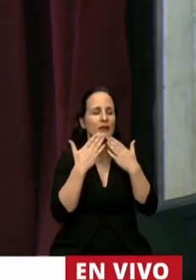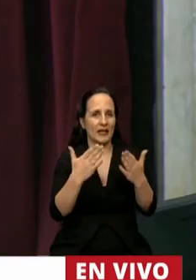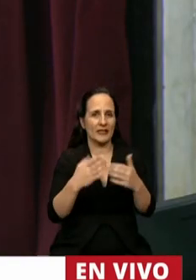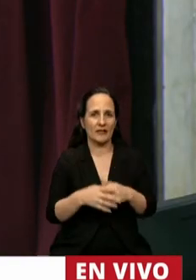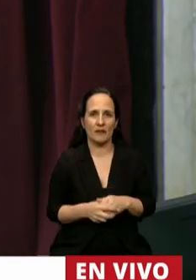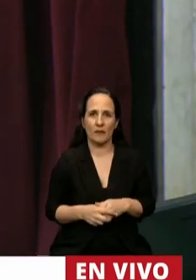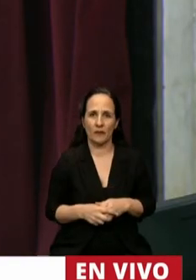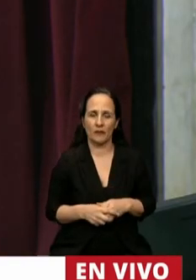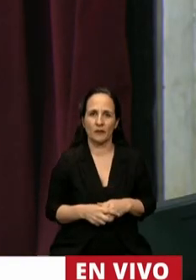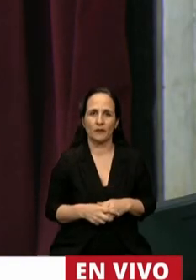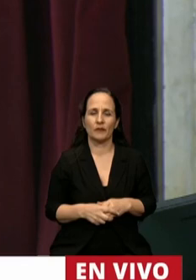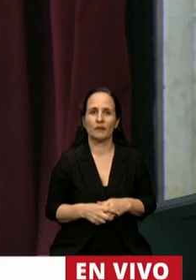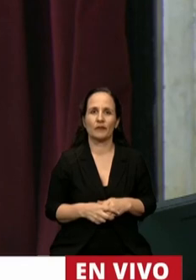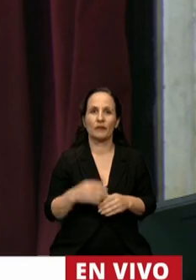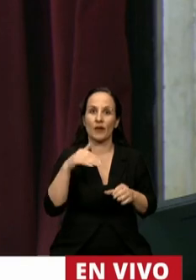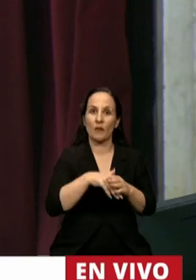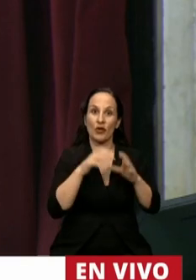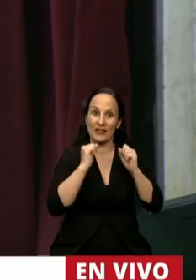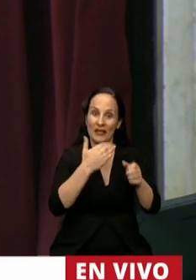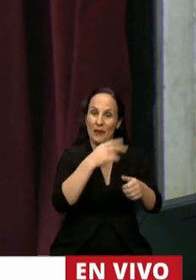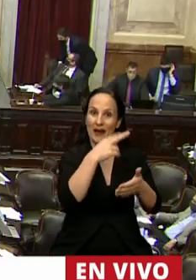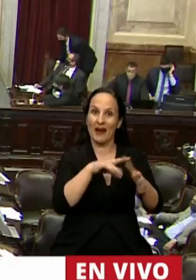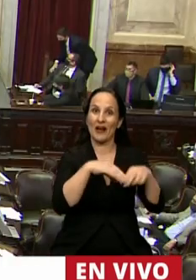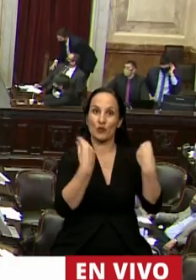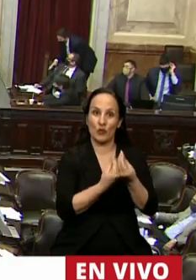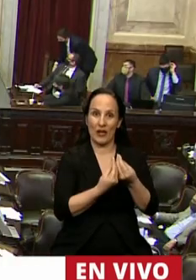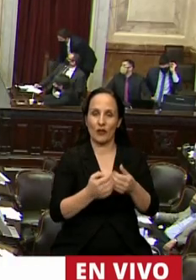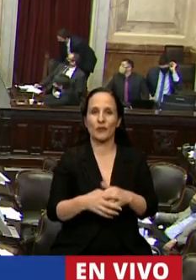Gracias. Por secretaría se dará lectura el resultado.